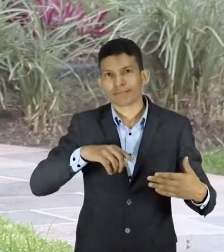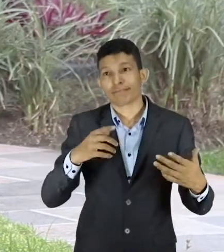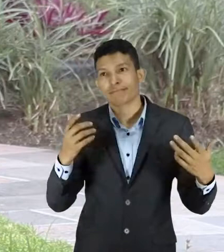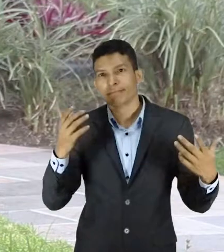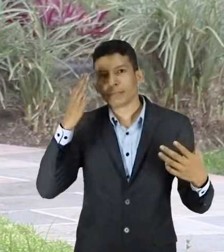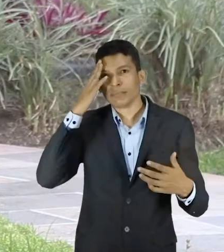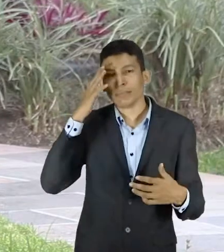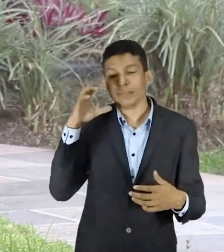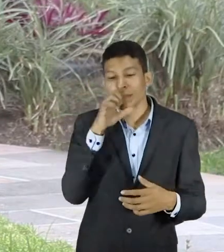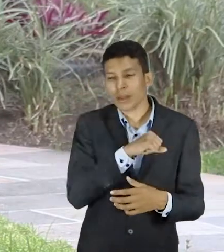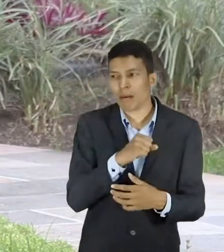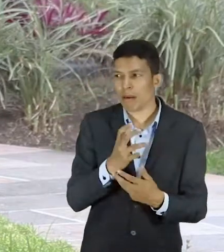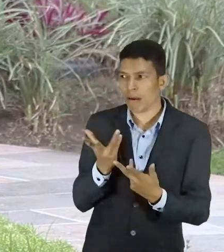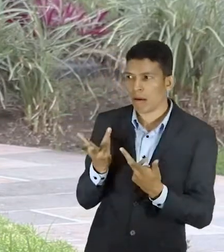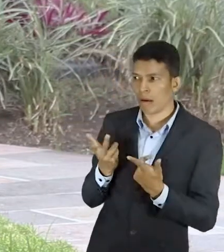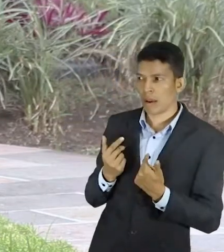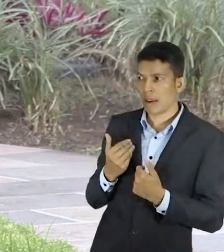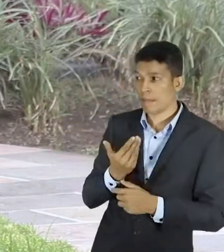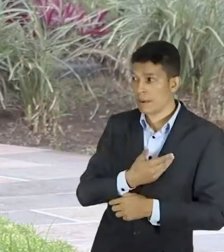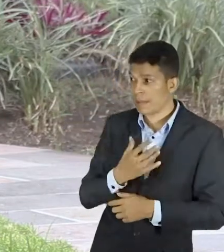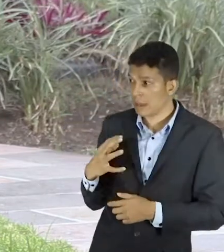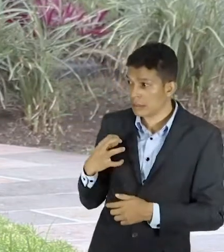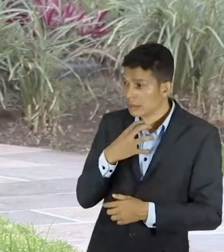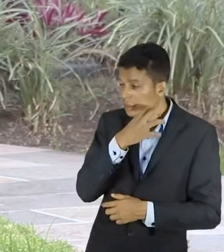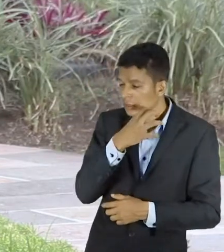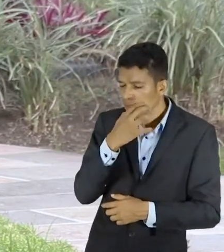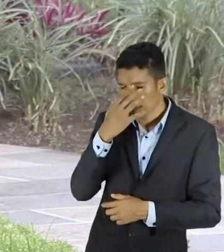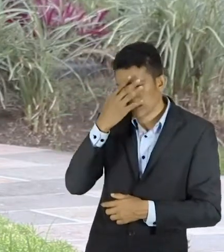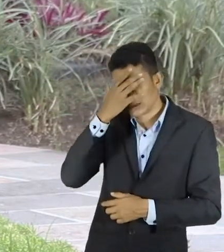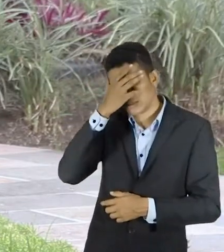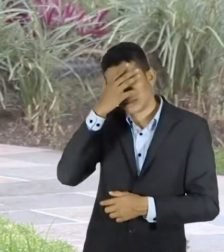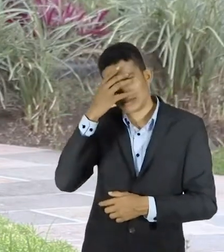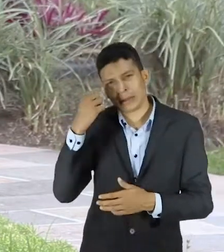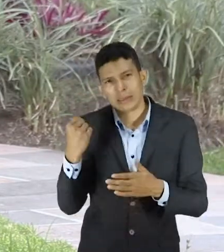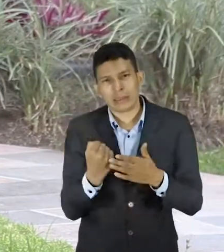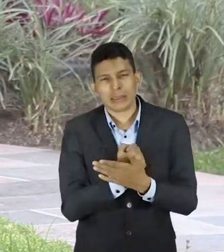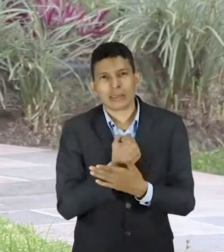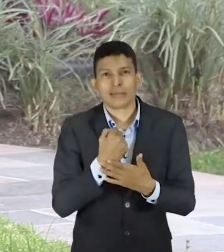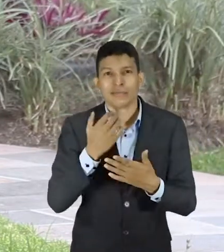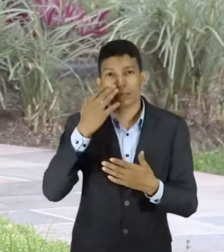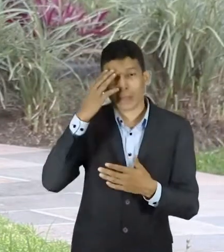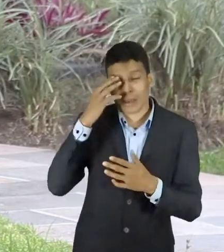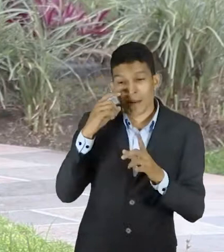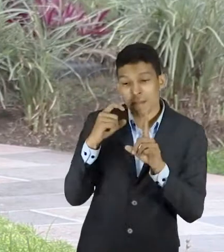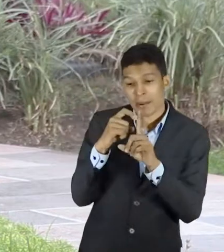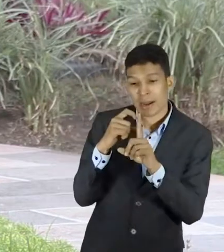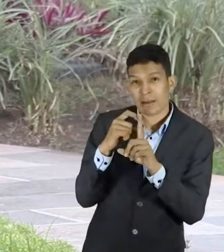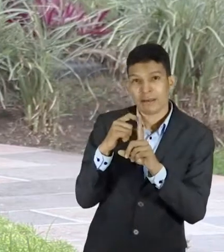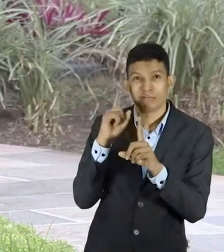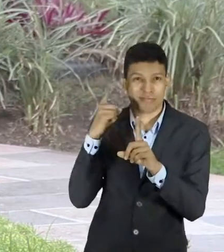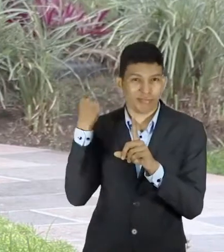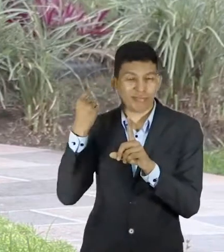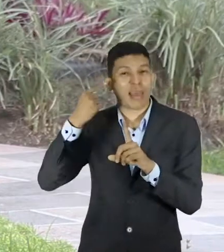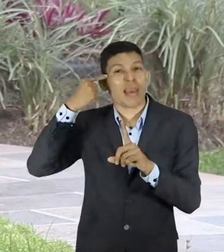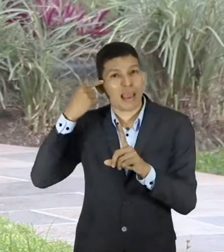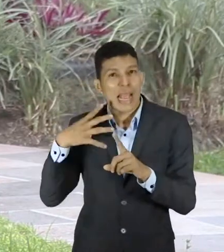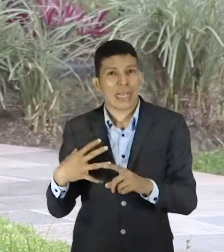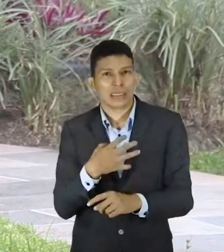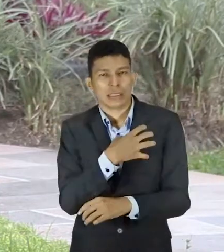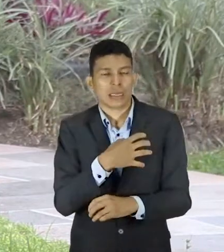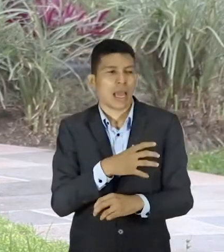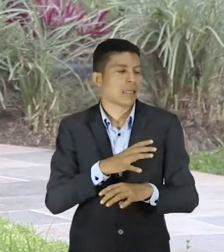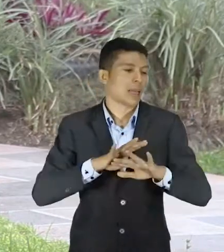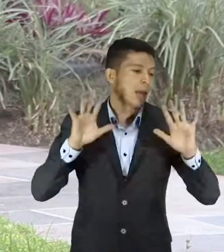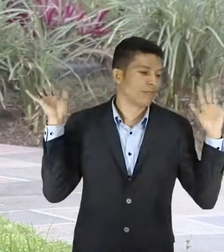pues obviamente, cuando se dan cuenta que su mamá tiene cáncer, como para el medio cáncer significa para